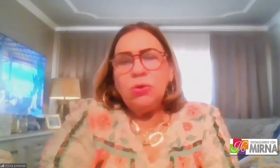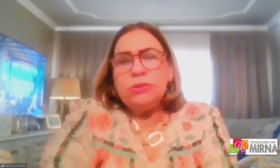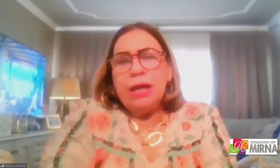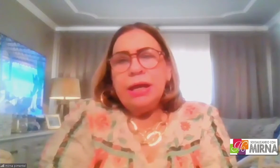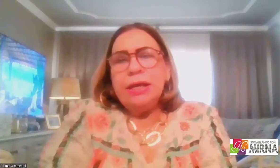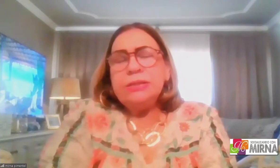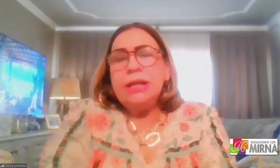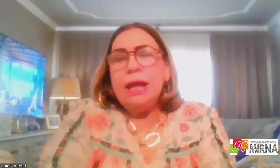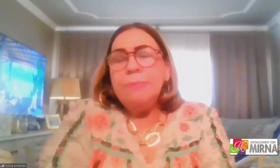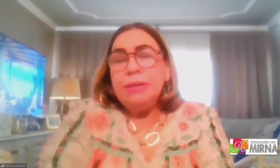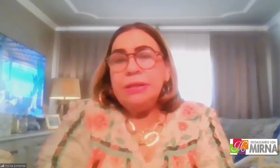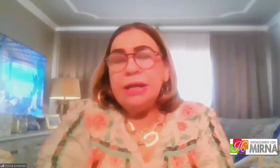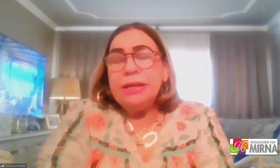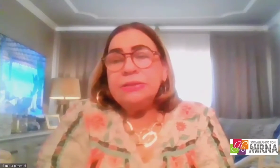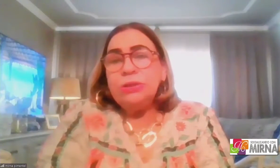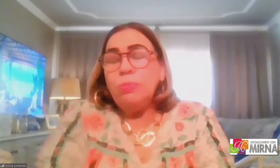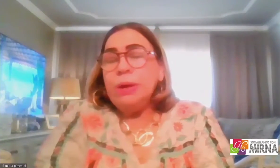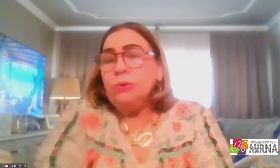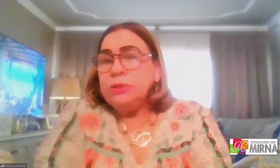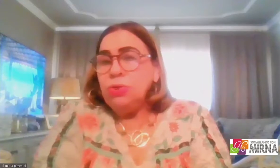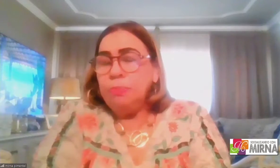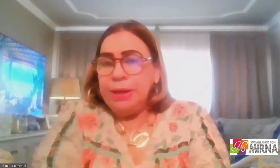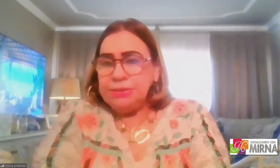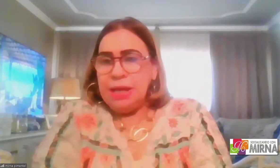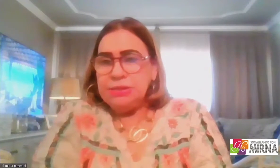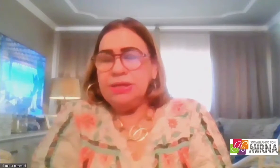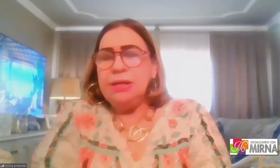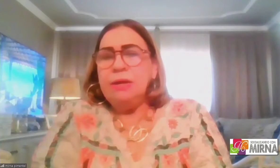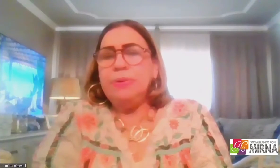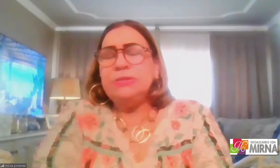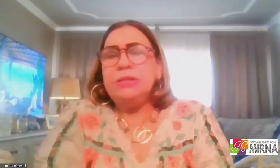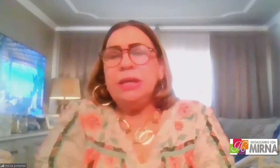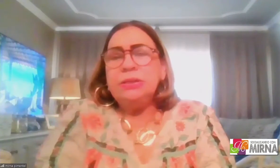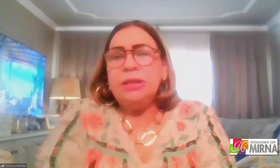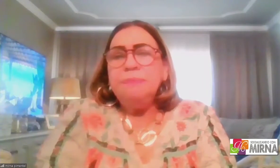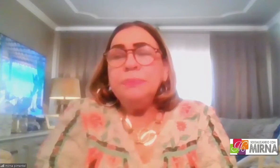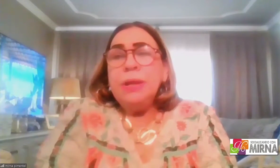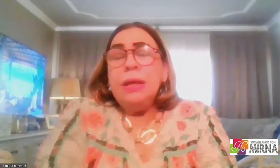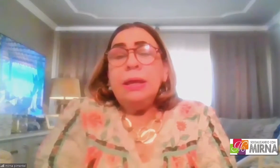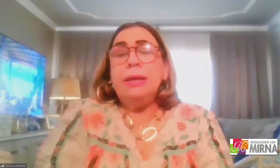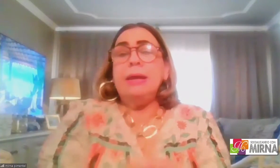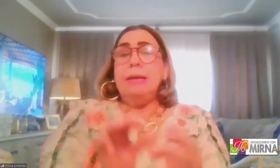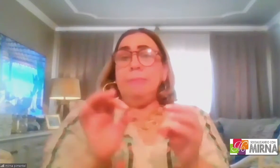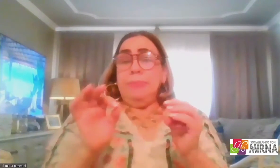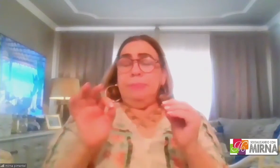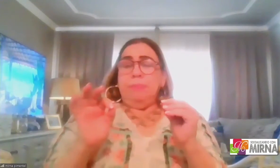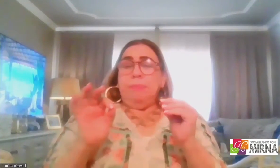otra de las cosas es las medidas que se tomaron de sorpresa ayer el presidente.